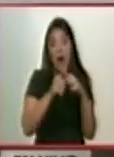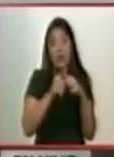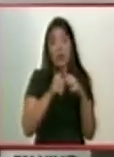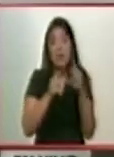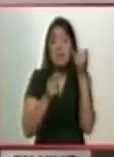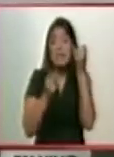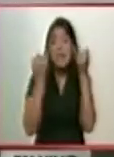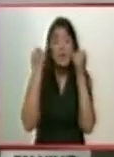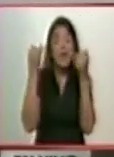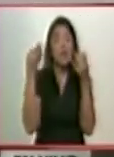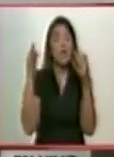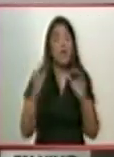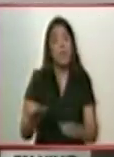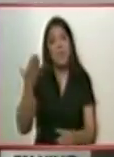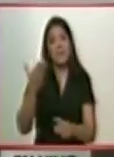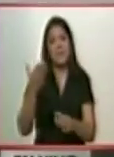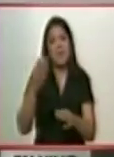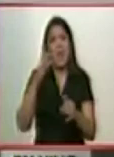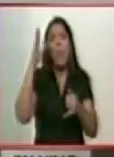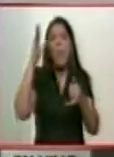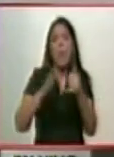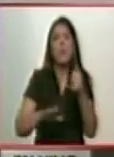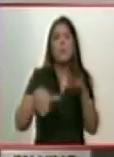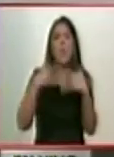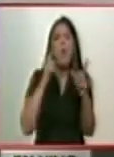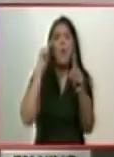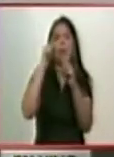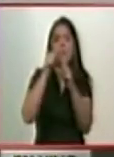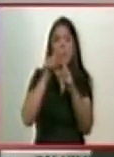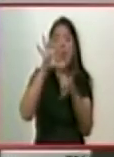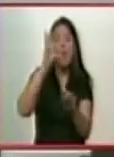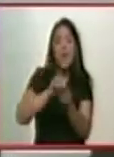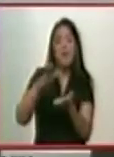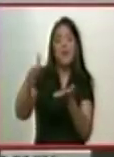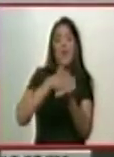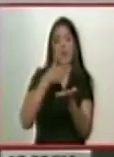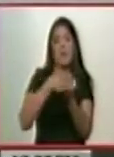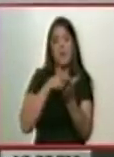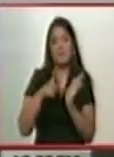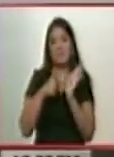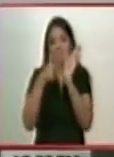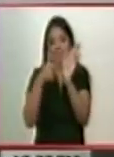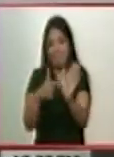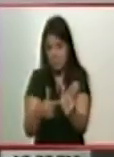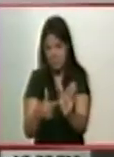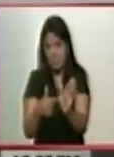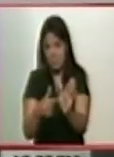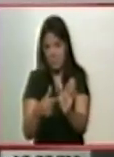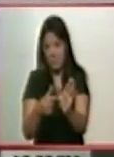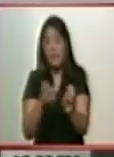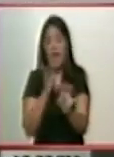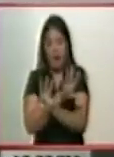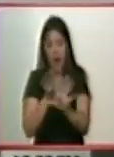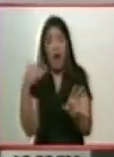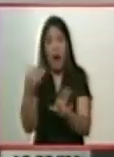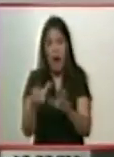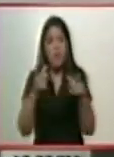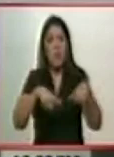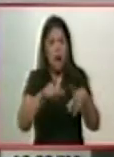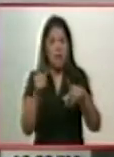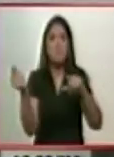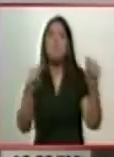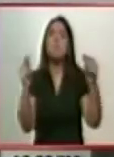importante que va a terminar en unos libros o tiene una estrategia interna eso que está implantado pero claro que va a haber espacios de debate